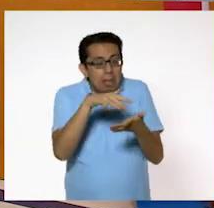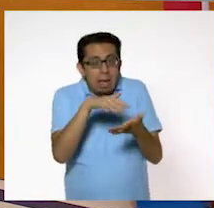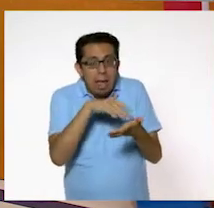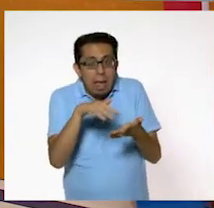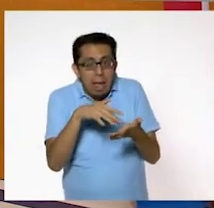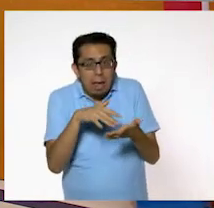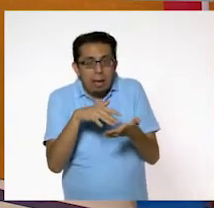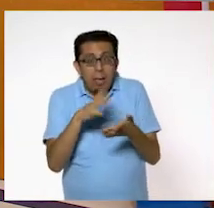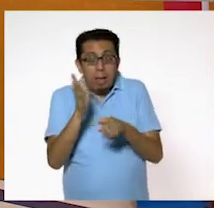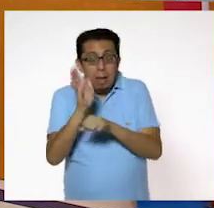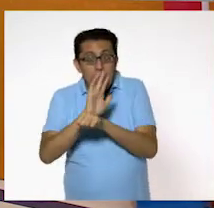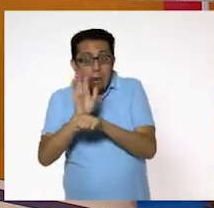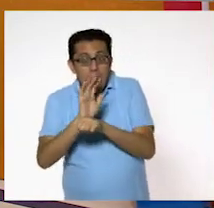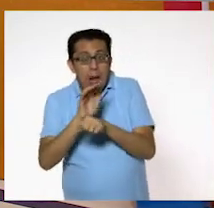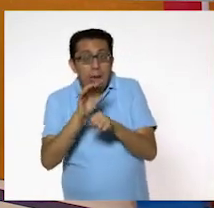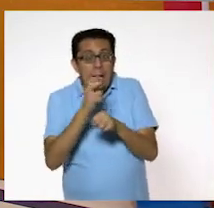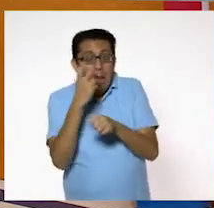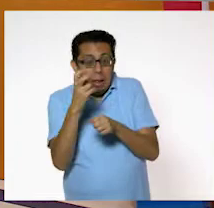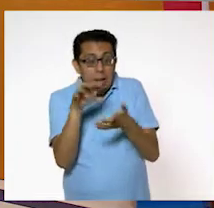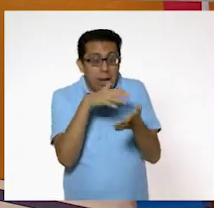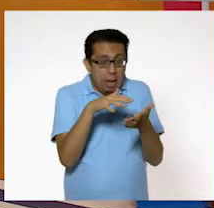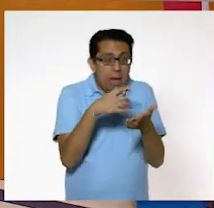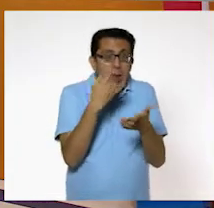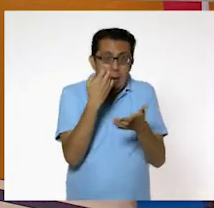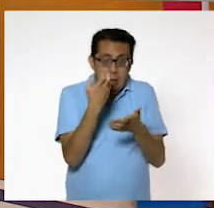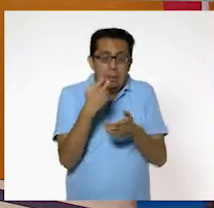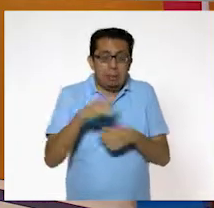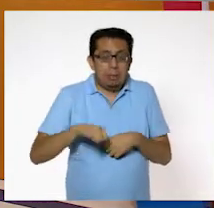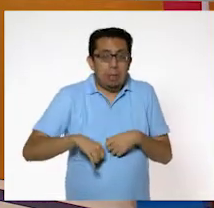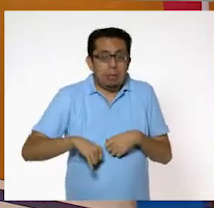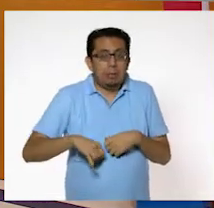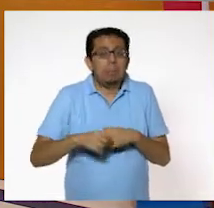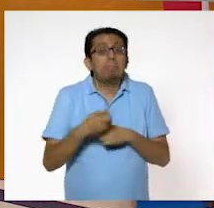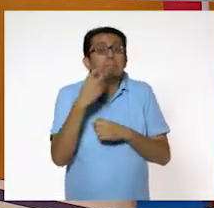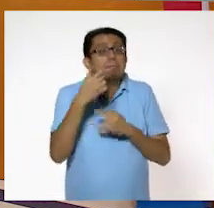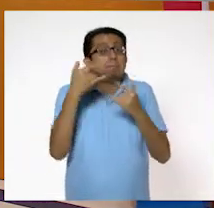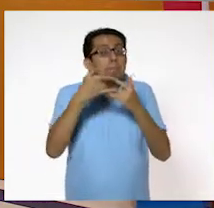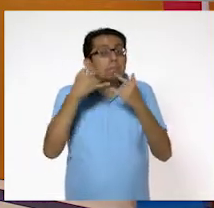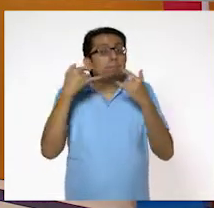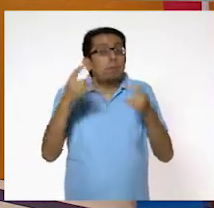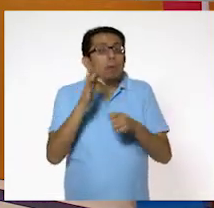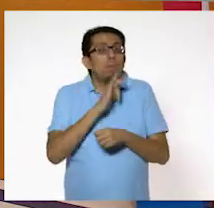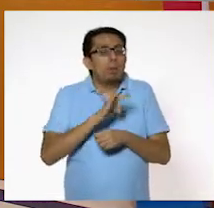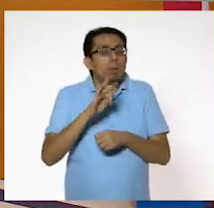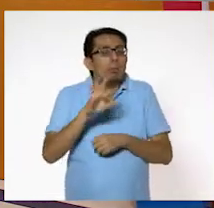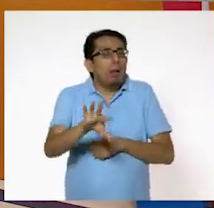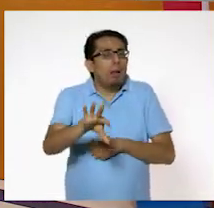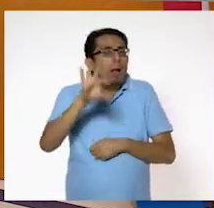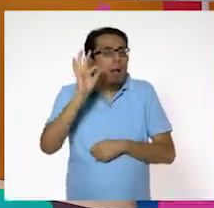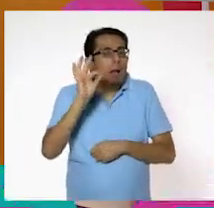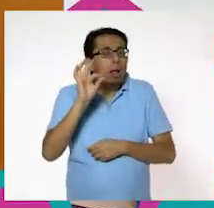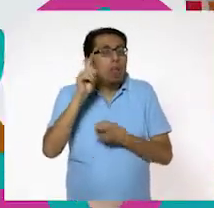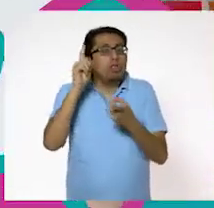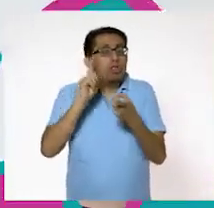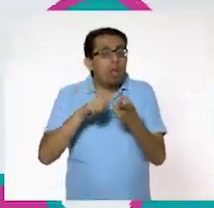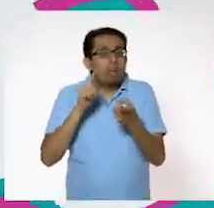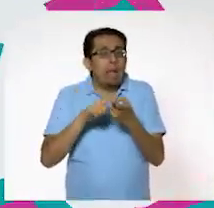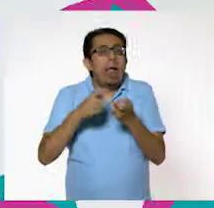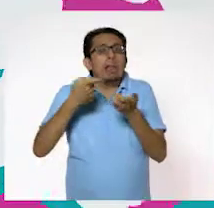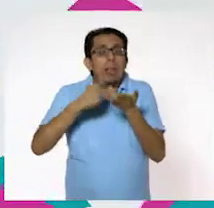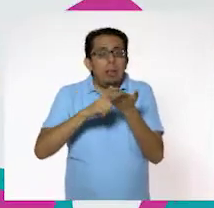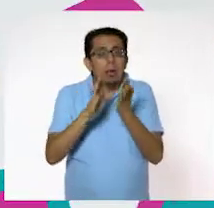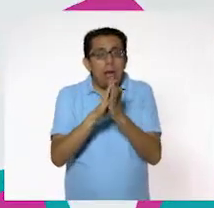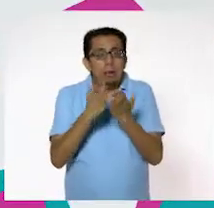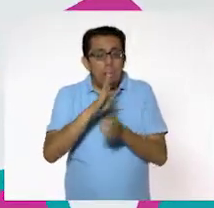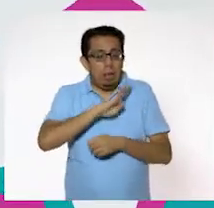muchas películas y caricaturas y cuentos y demás. Entonces, bueno, este cuento lo podemos encontrar en uh-huh. nuestro libro de